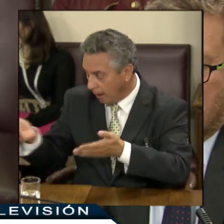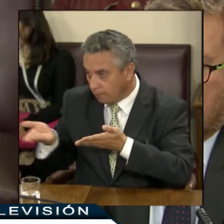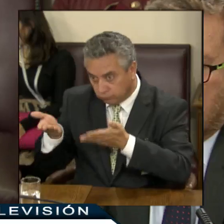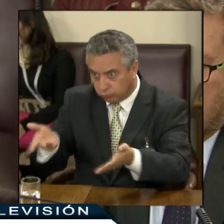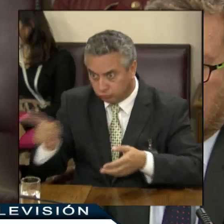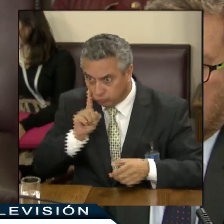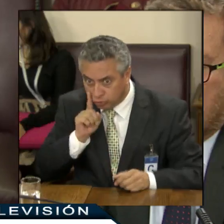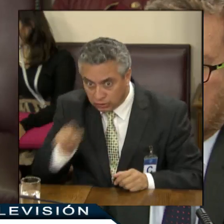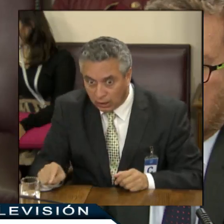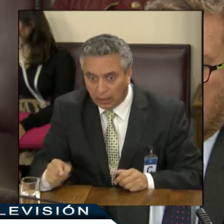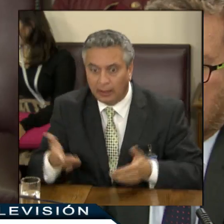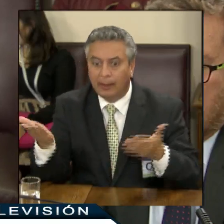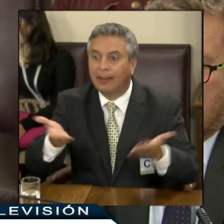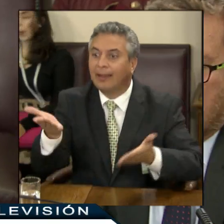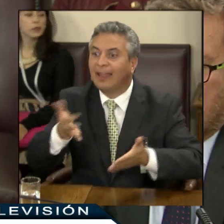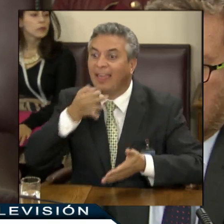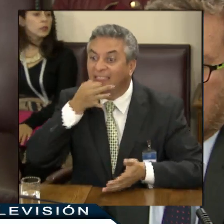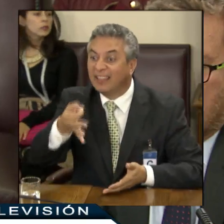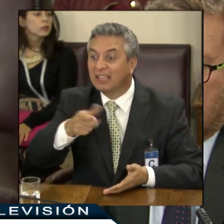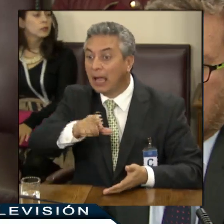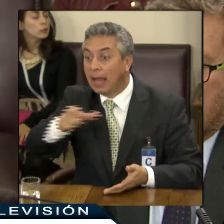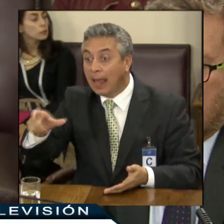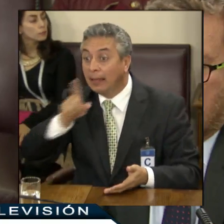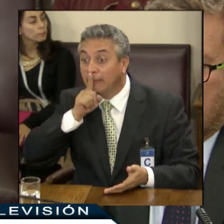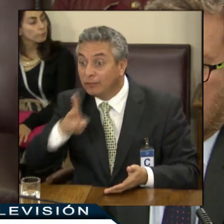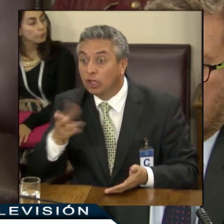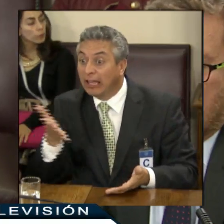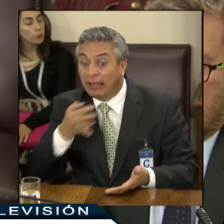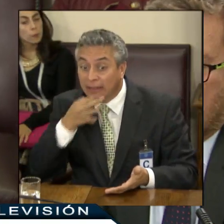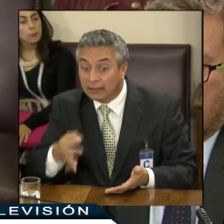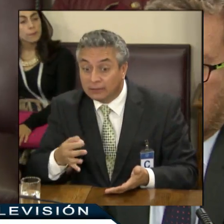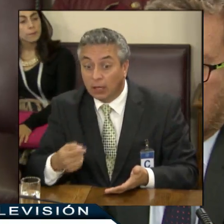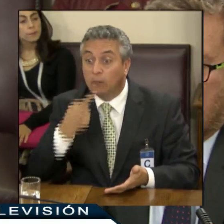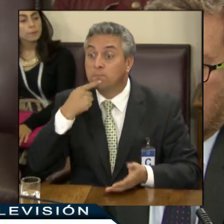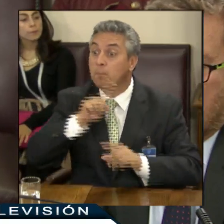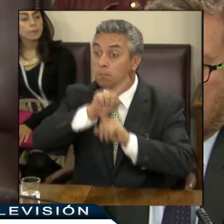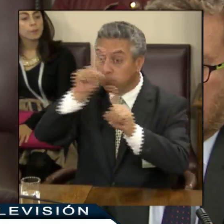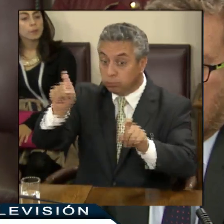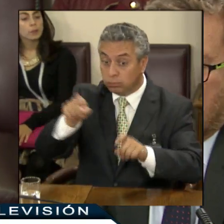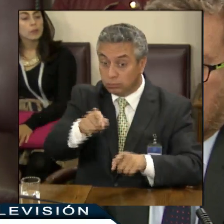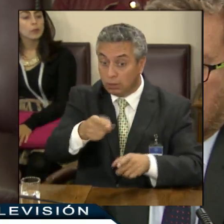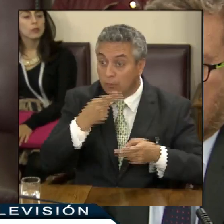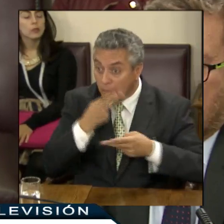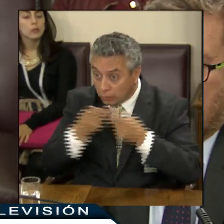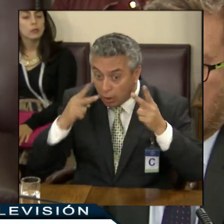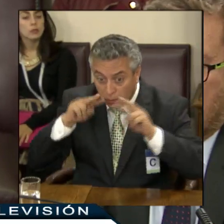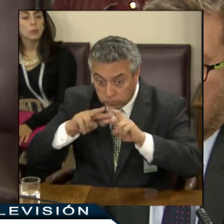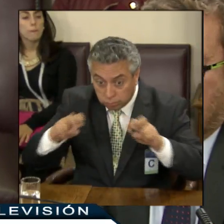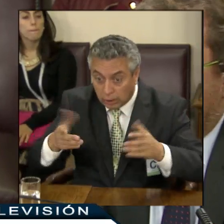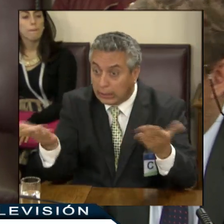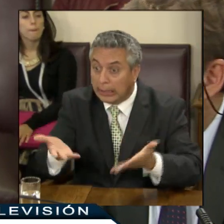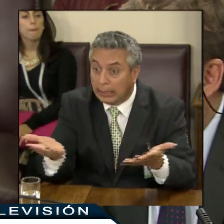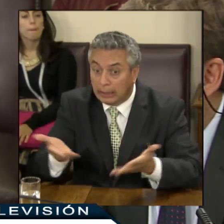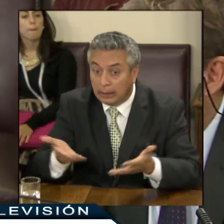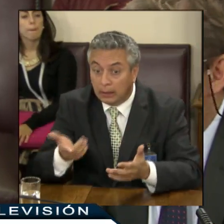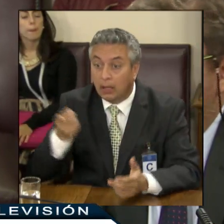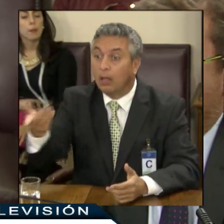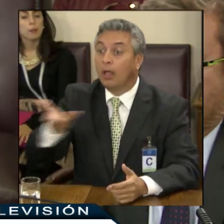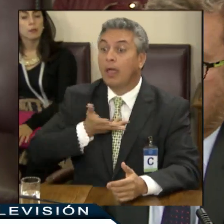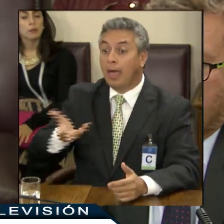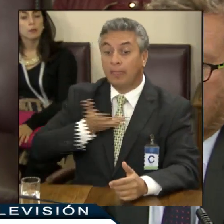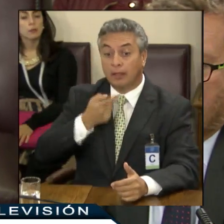ustedes y qué es lo que dicen los canales de televisión respecto a estas materias cuando se les consulta en la declaración indagatoria qué es lo que nos han nos han